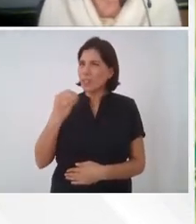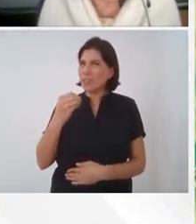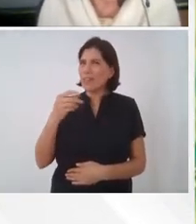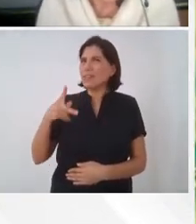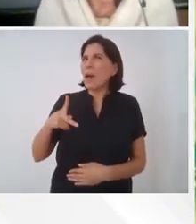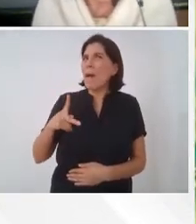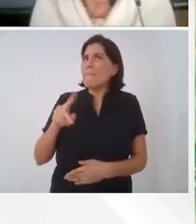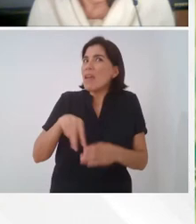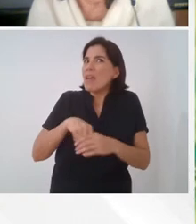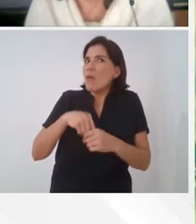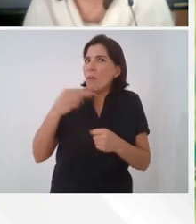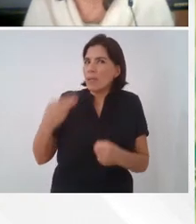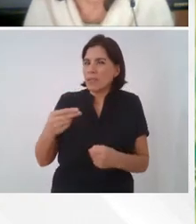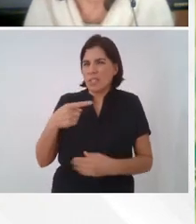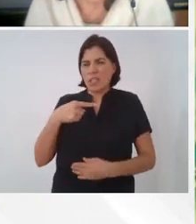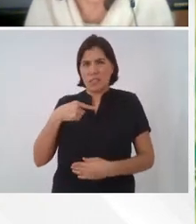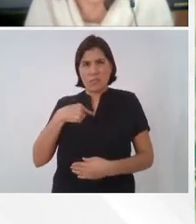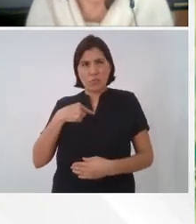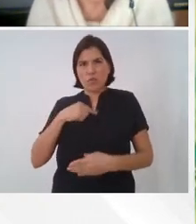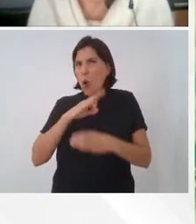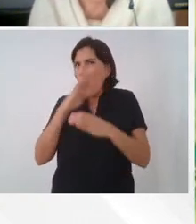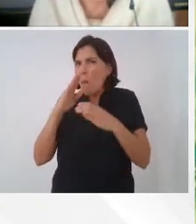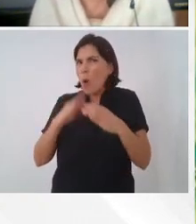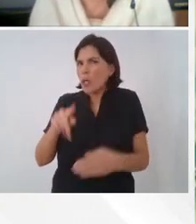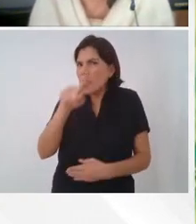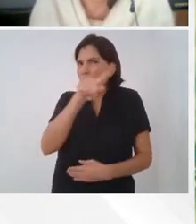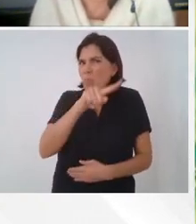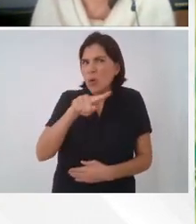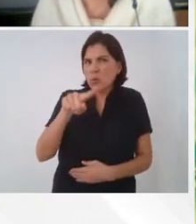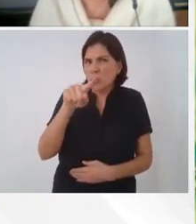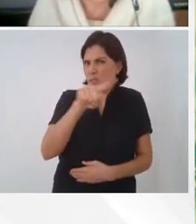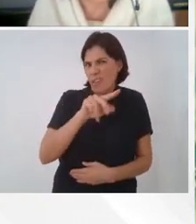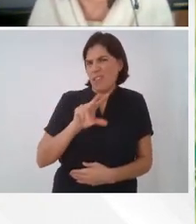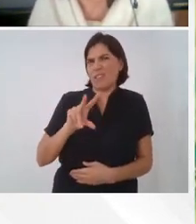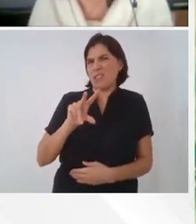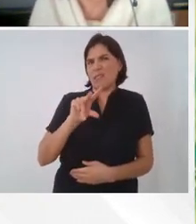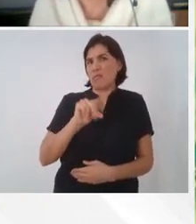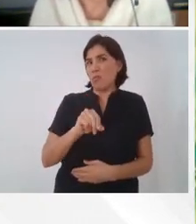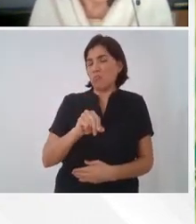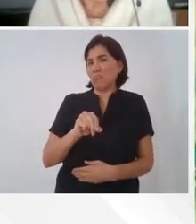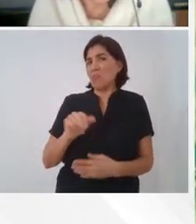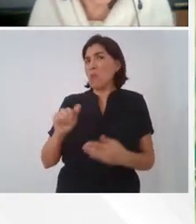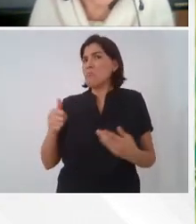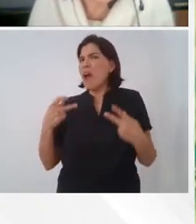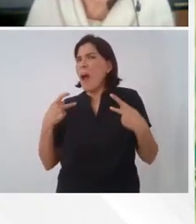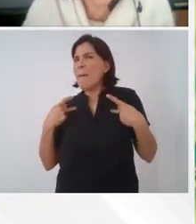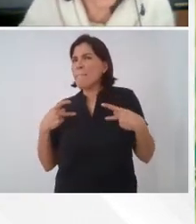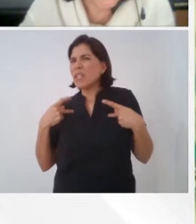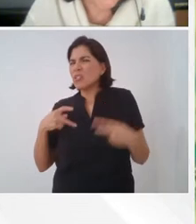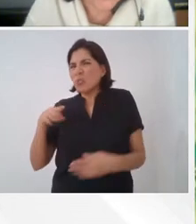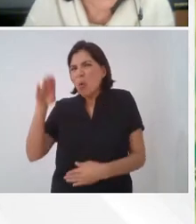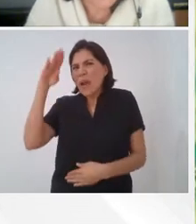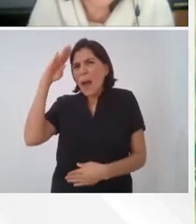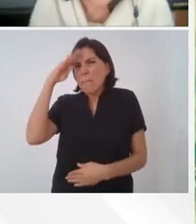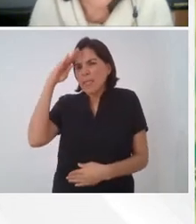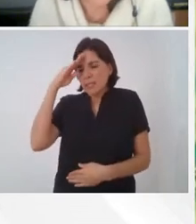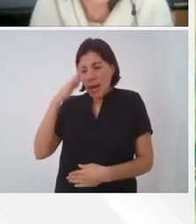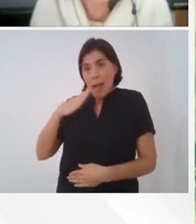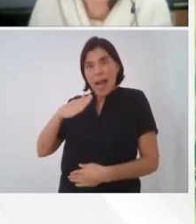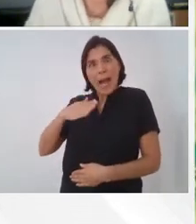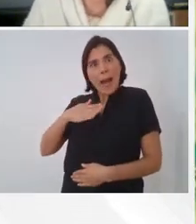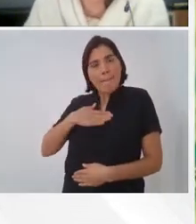duda, un transeúnte común creerá que mi rosa se parece a ustedes, pero ella solo es para mí